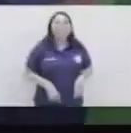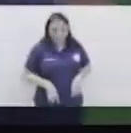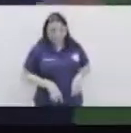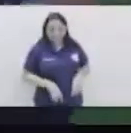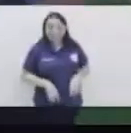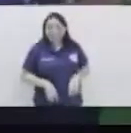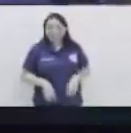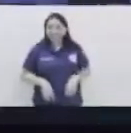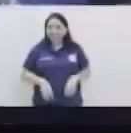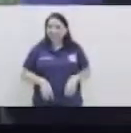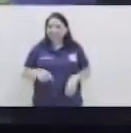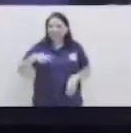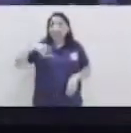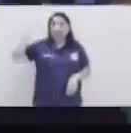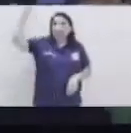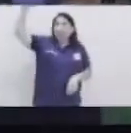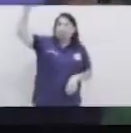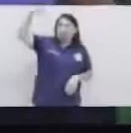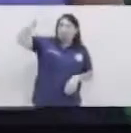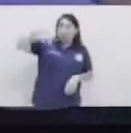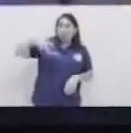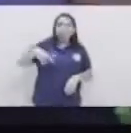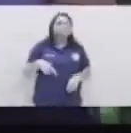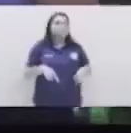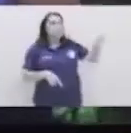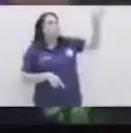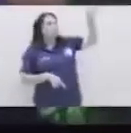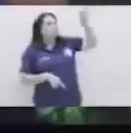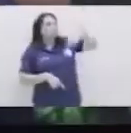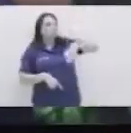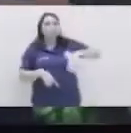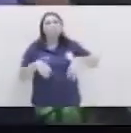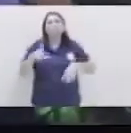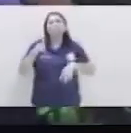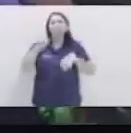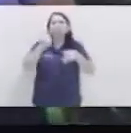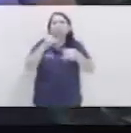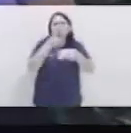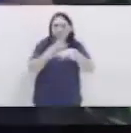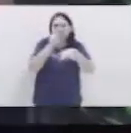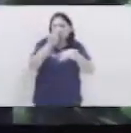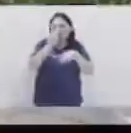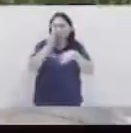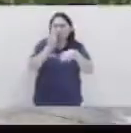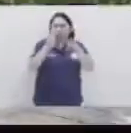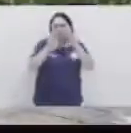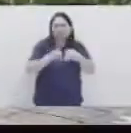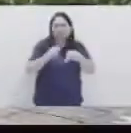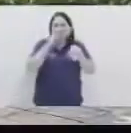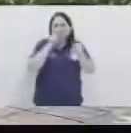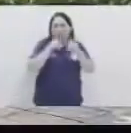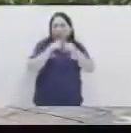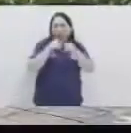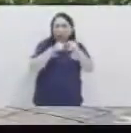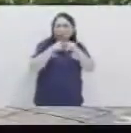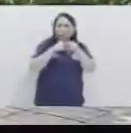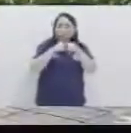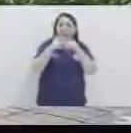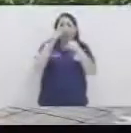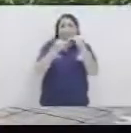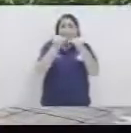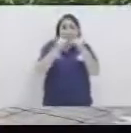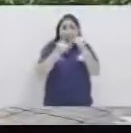¡Eso! Y puedo trabajar con otro compañero, yo le lanzo el mío y él me lanza paracaídas también. Que al finalizar de trabajar,